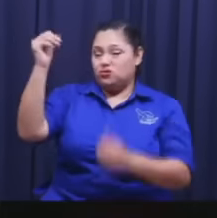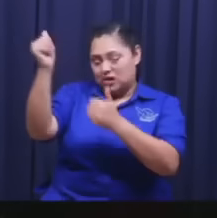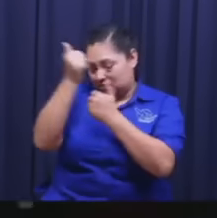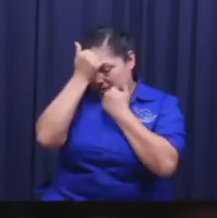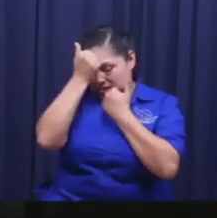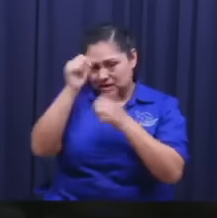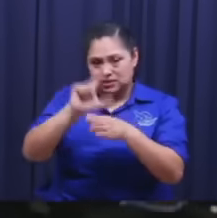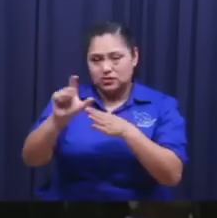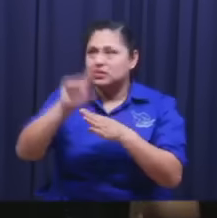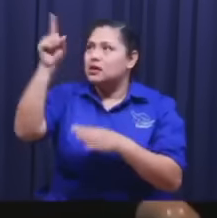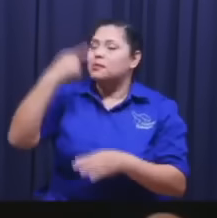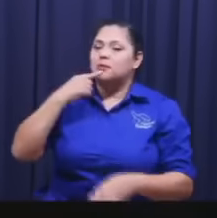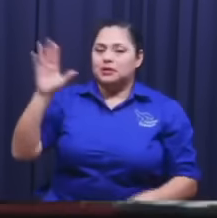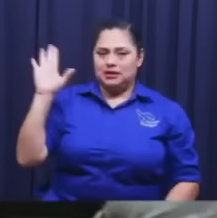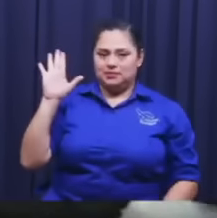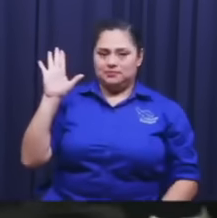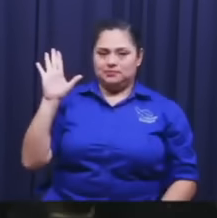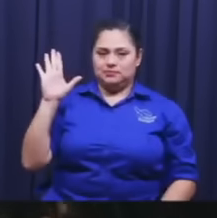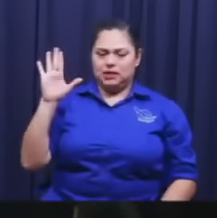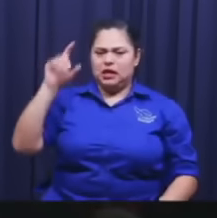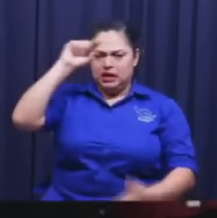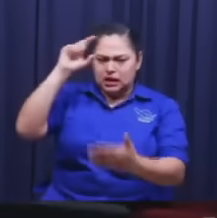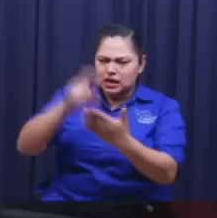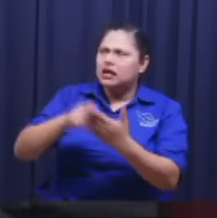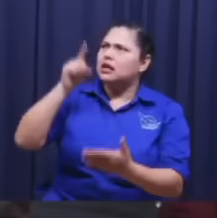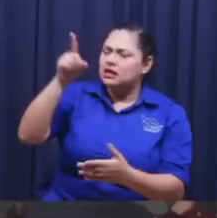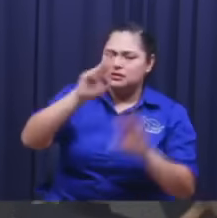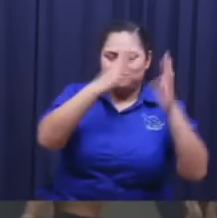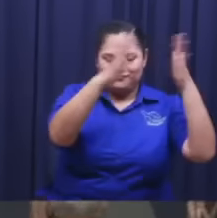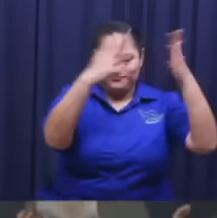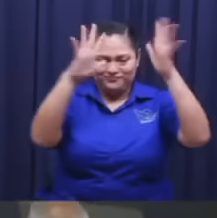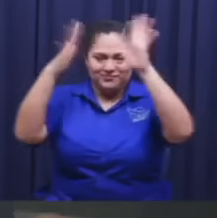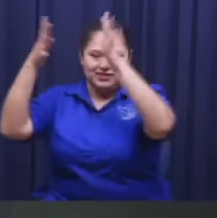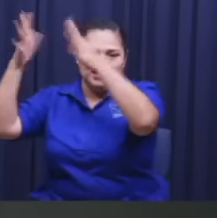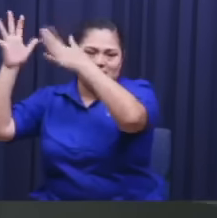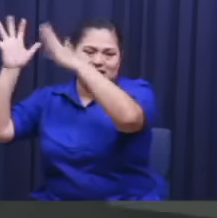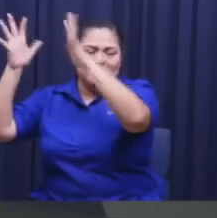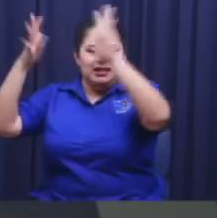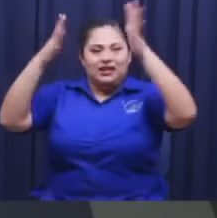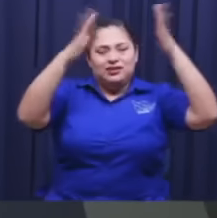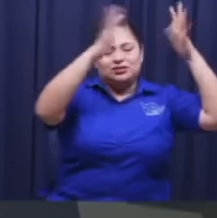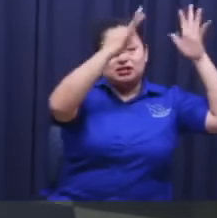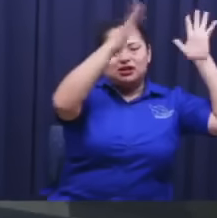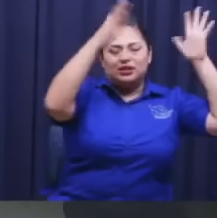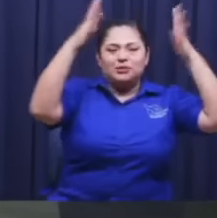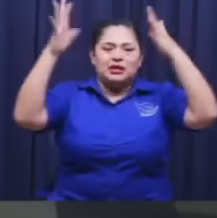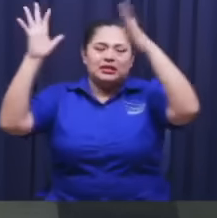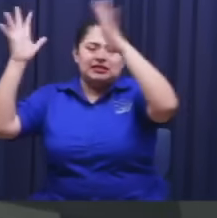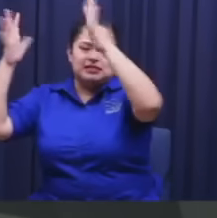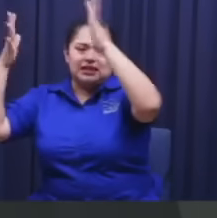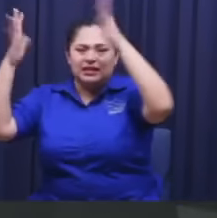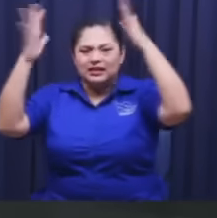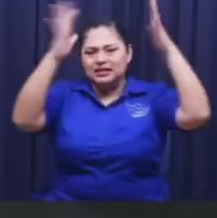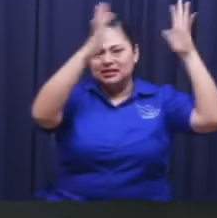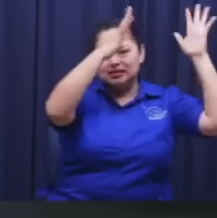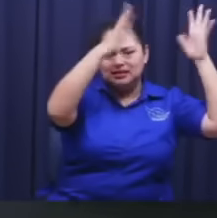E ir en pos de eso, dale un aplauso al Rey bendito, Dios así es de bueno y poderoso.